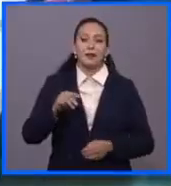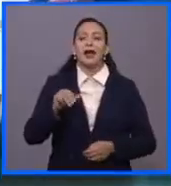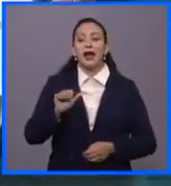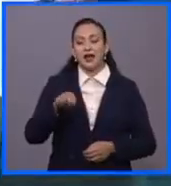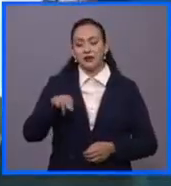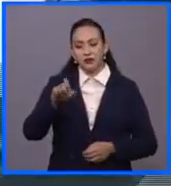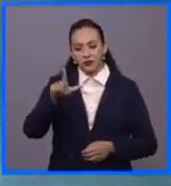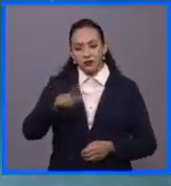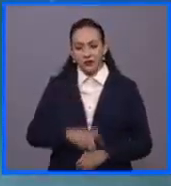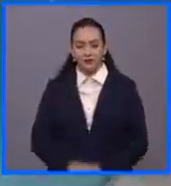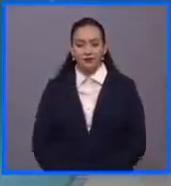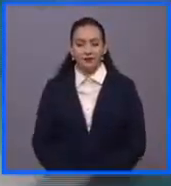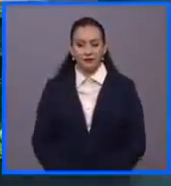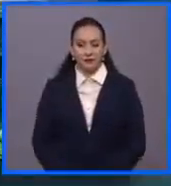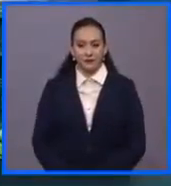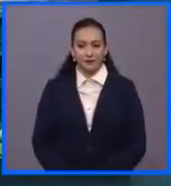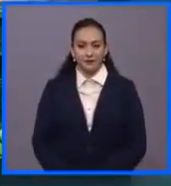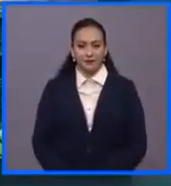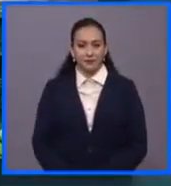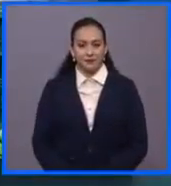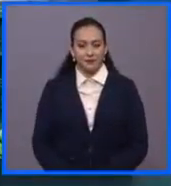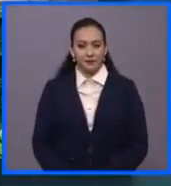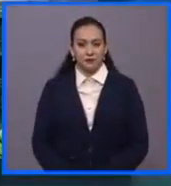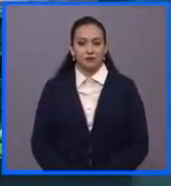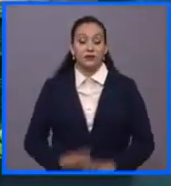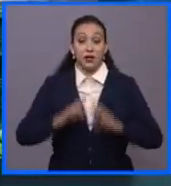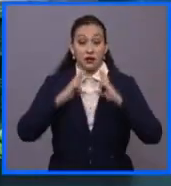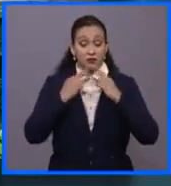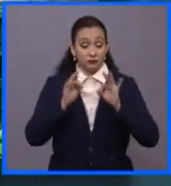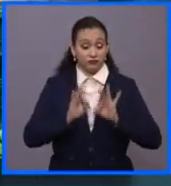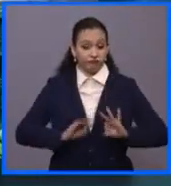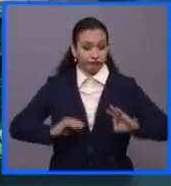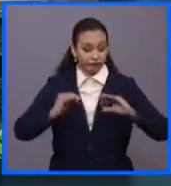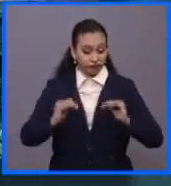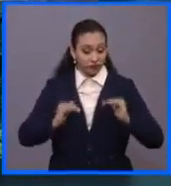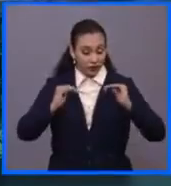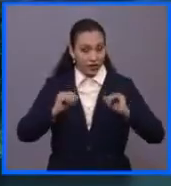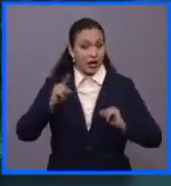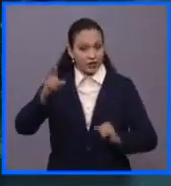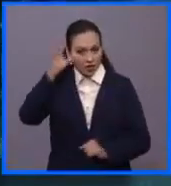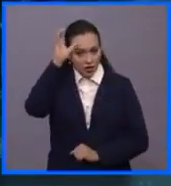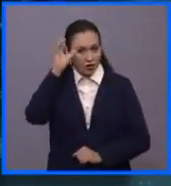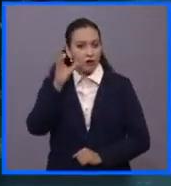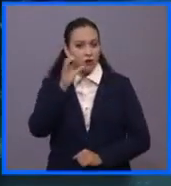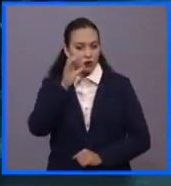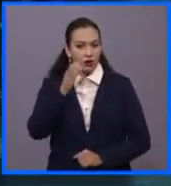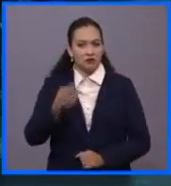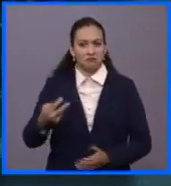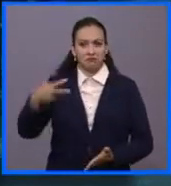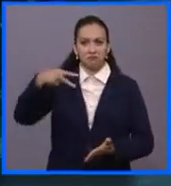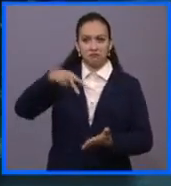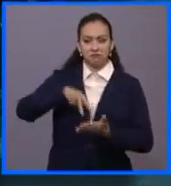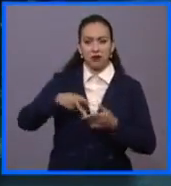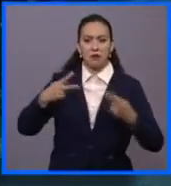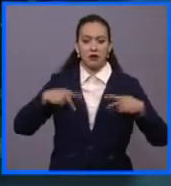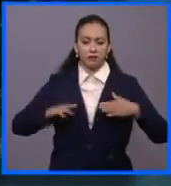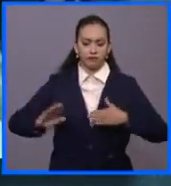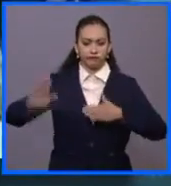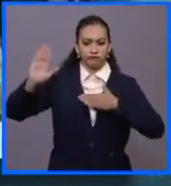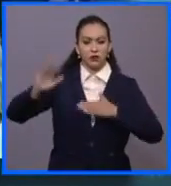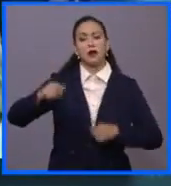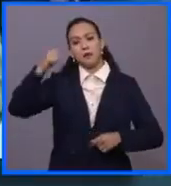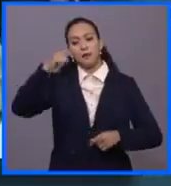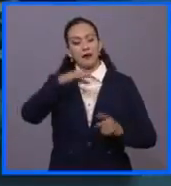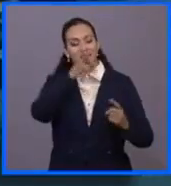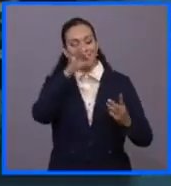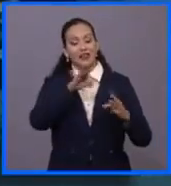Bañuelos Meneses. En sesión solemne en el Congreso de Coahuila, rindieron protesta a las personas que resultaron